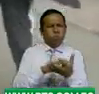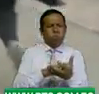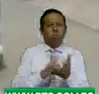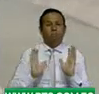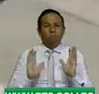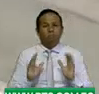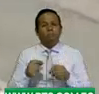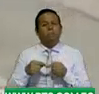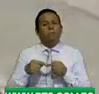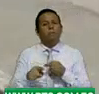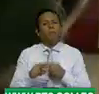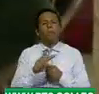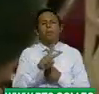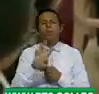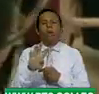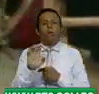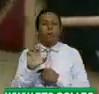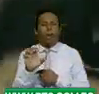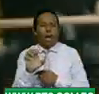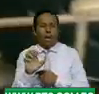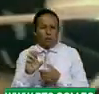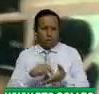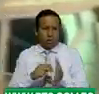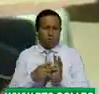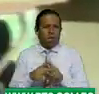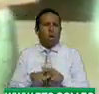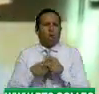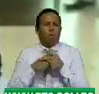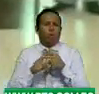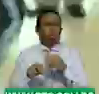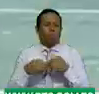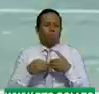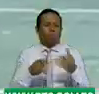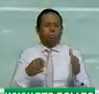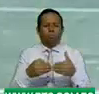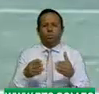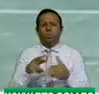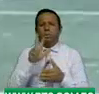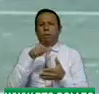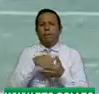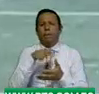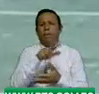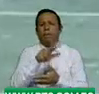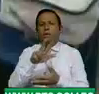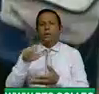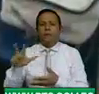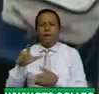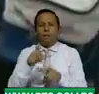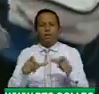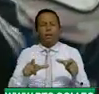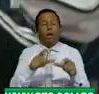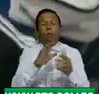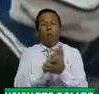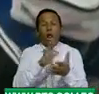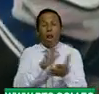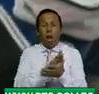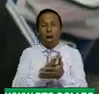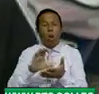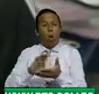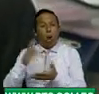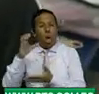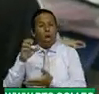A partir de este 24 de enero se prevé retomar la normalidad en 3.333 instituciones educativas fiscales,